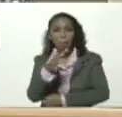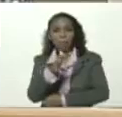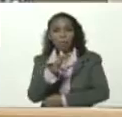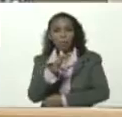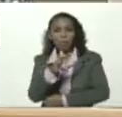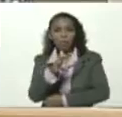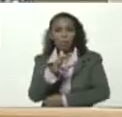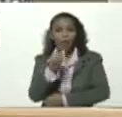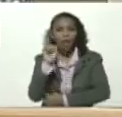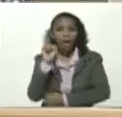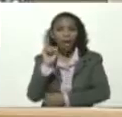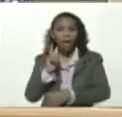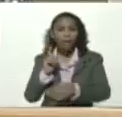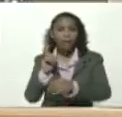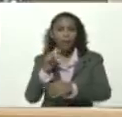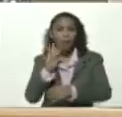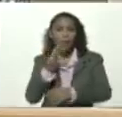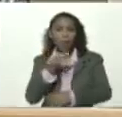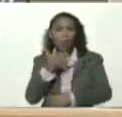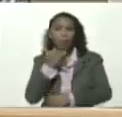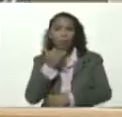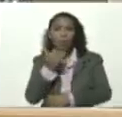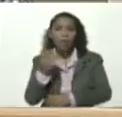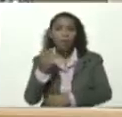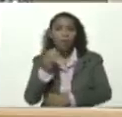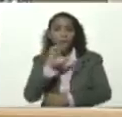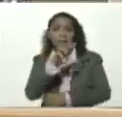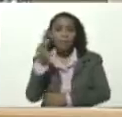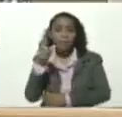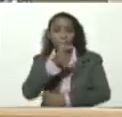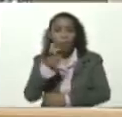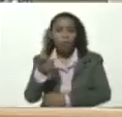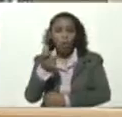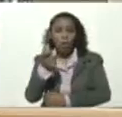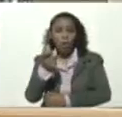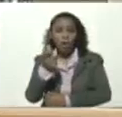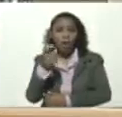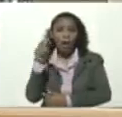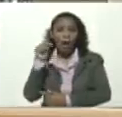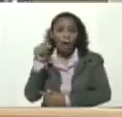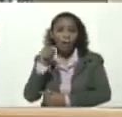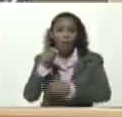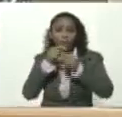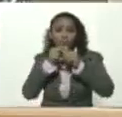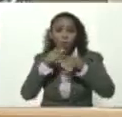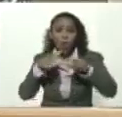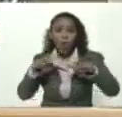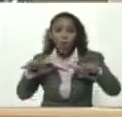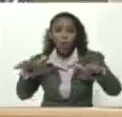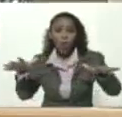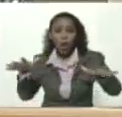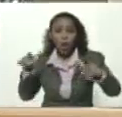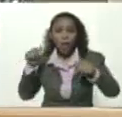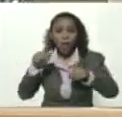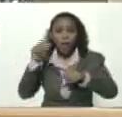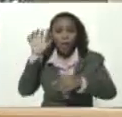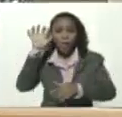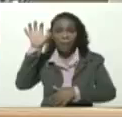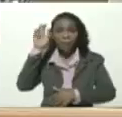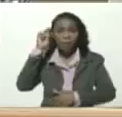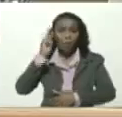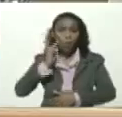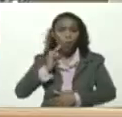tenemos más o menos estimado cerca de 300 personas que van a estar desplegadas en la patria de